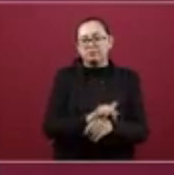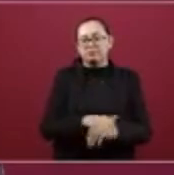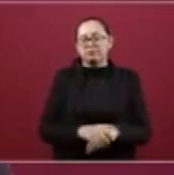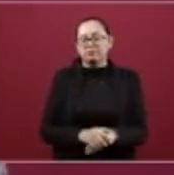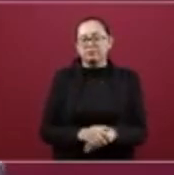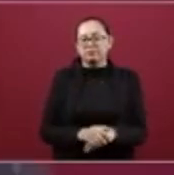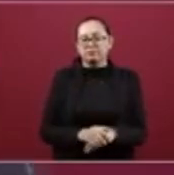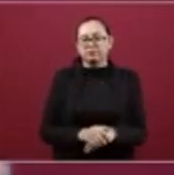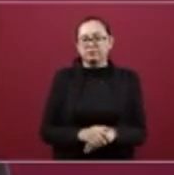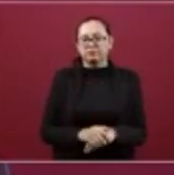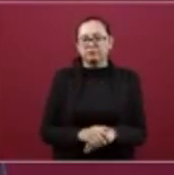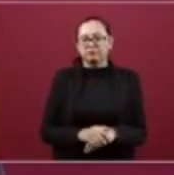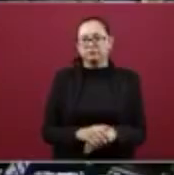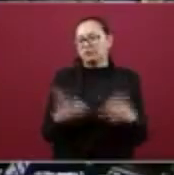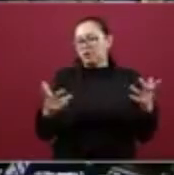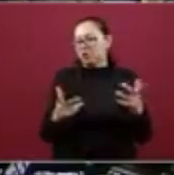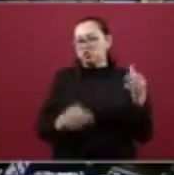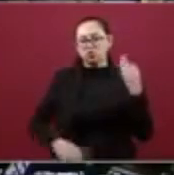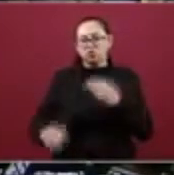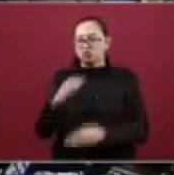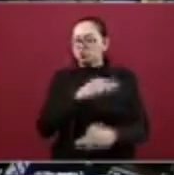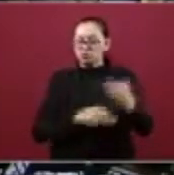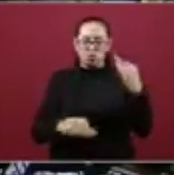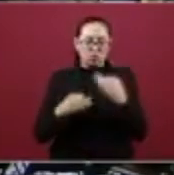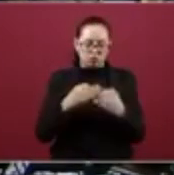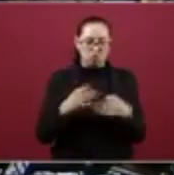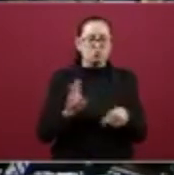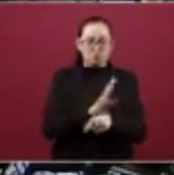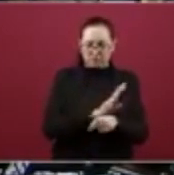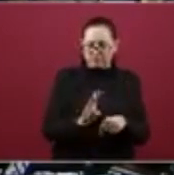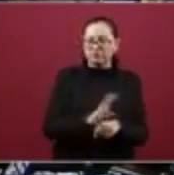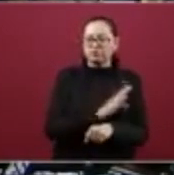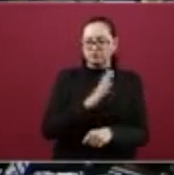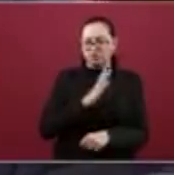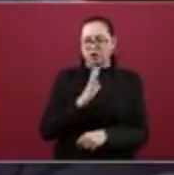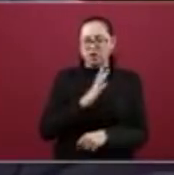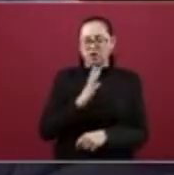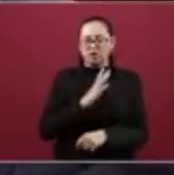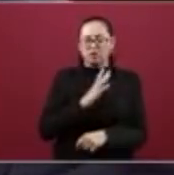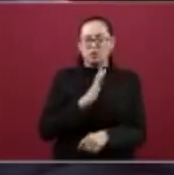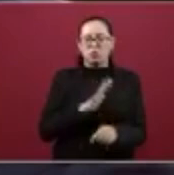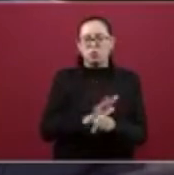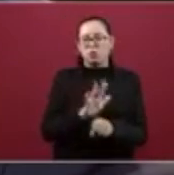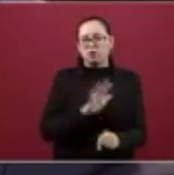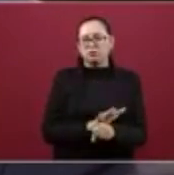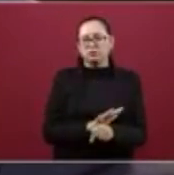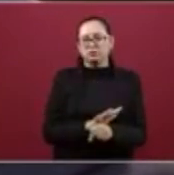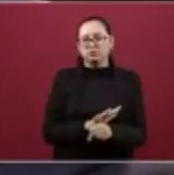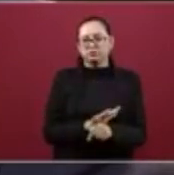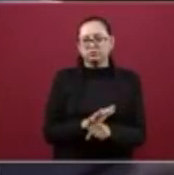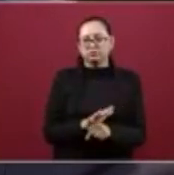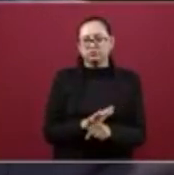Hay una ventaja en todo hay una ventaja, de que siempre vamos a actuar